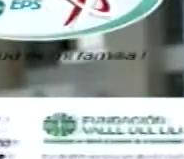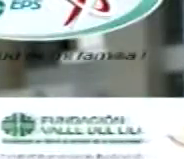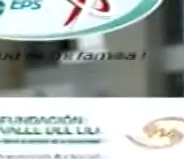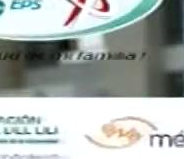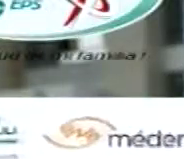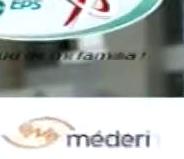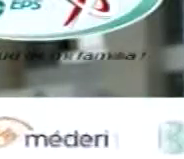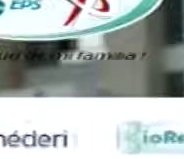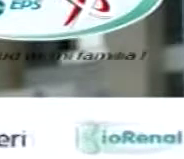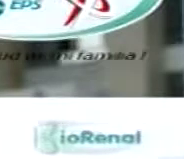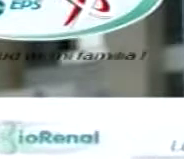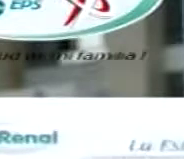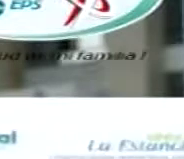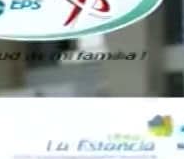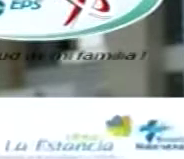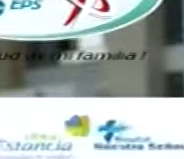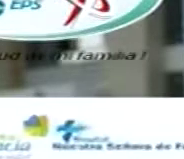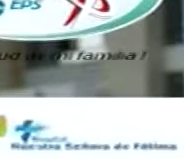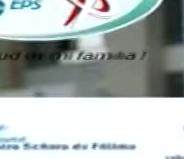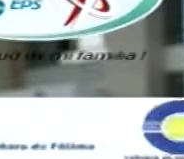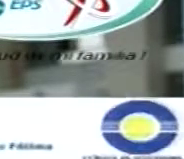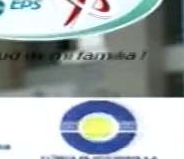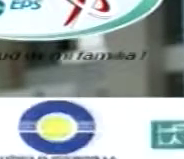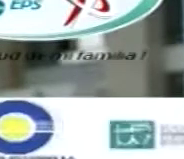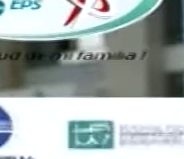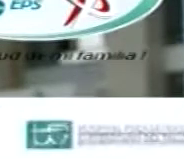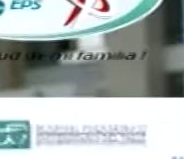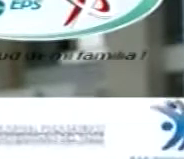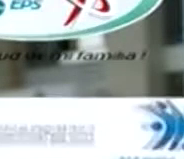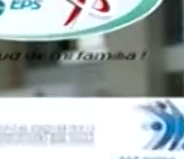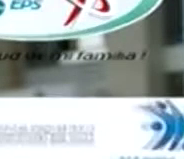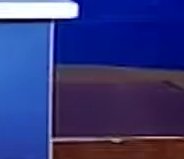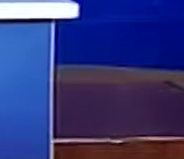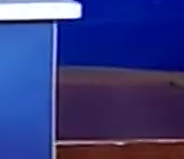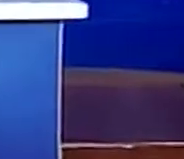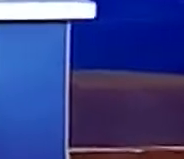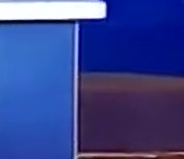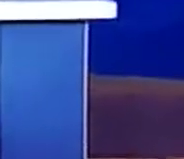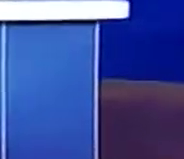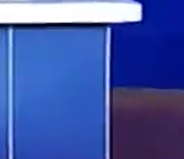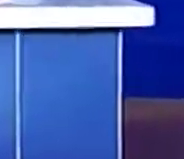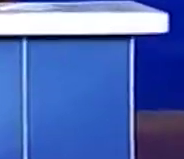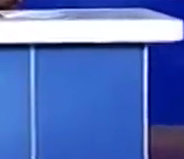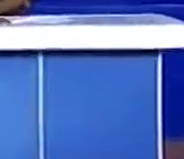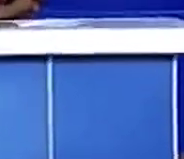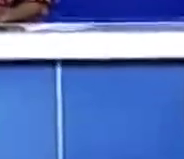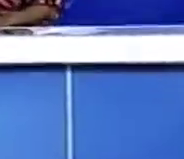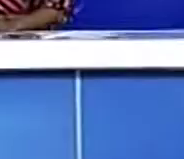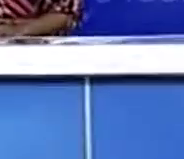Salud, cuida la salud de mi familia. Vigilado Supersalud.